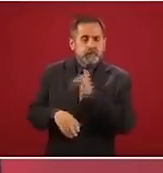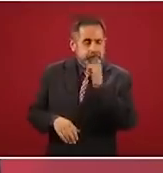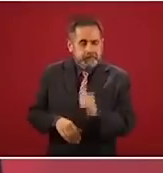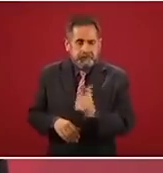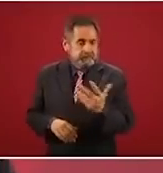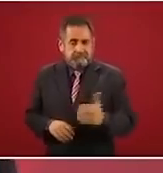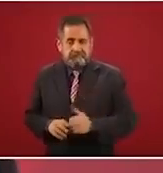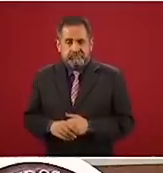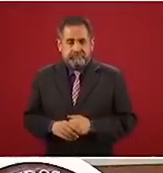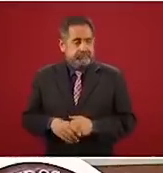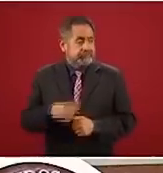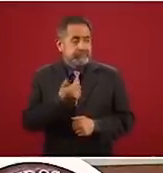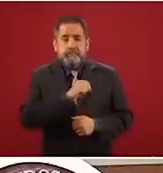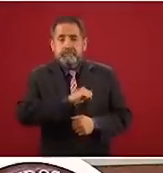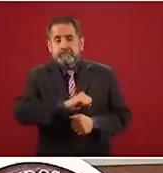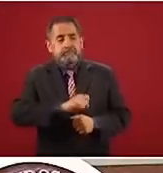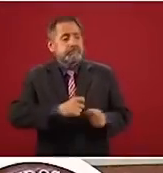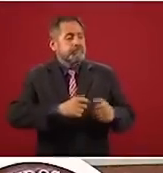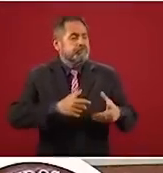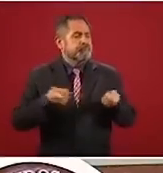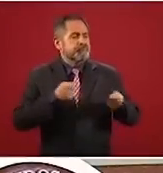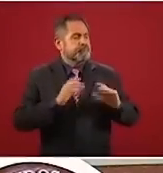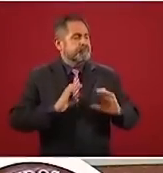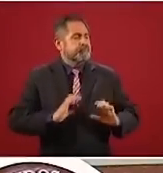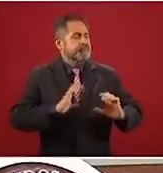tiempo. Inflación controlada,